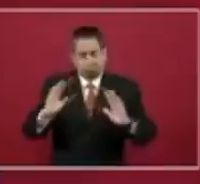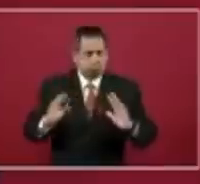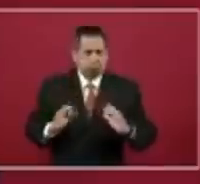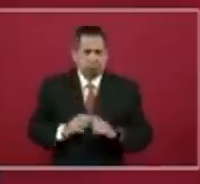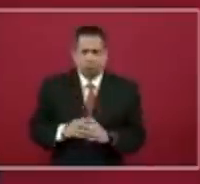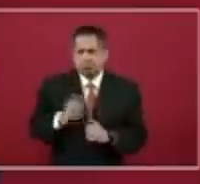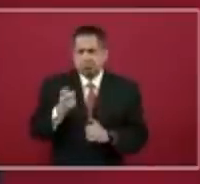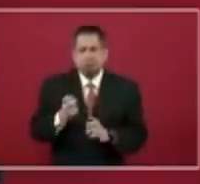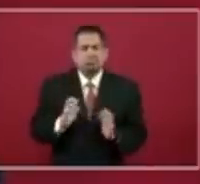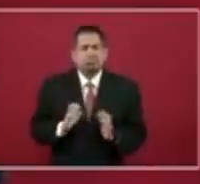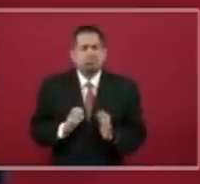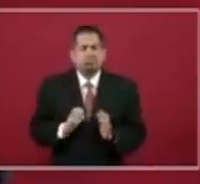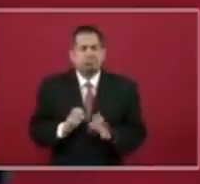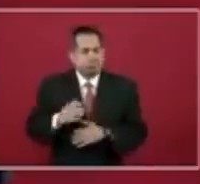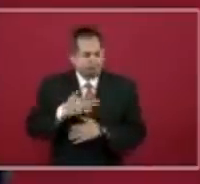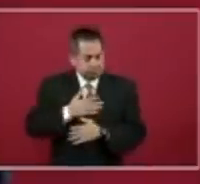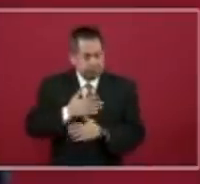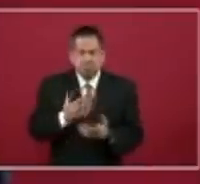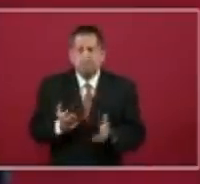Entonces, yo